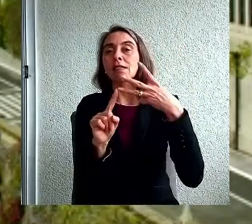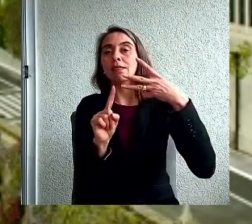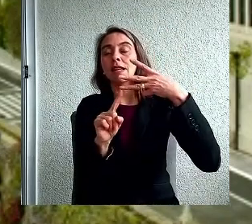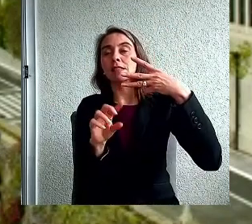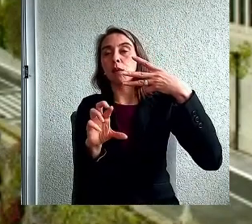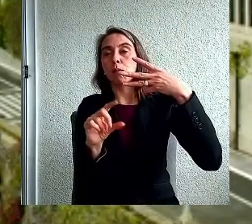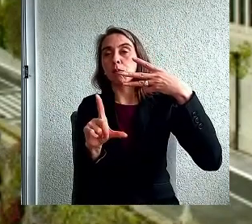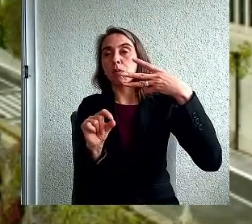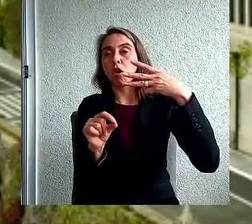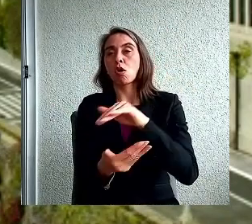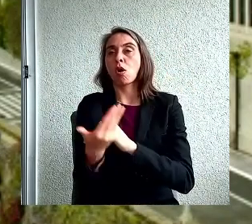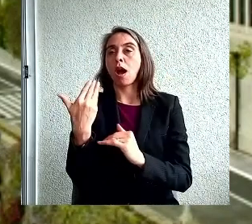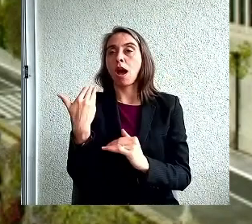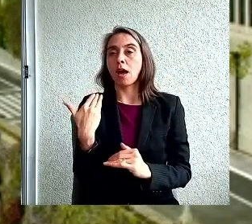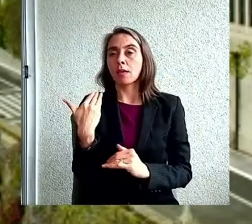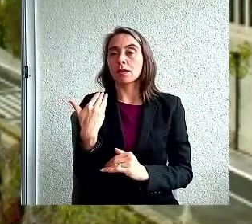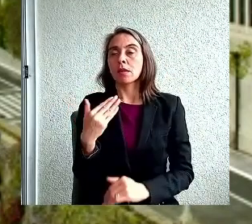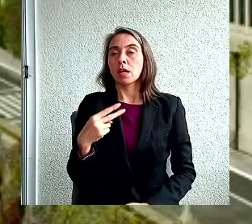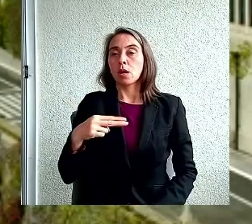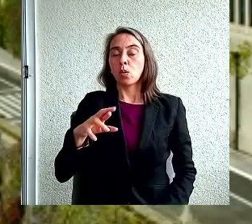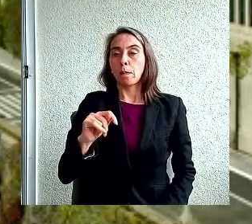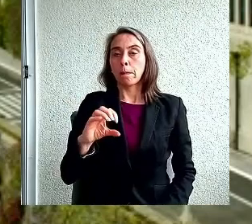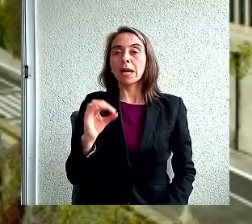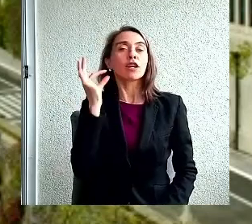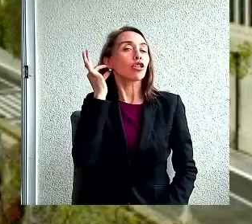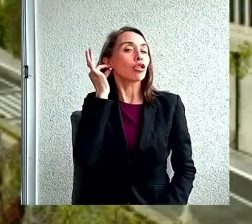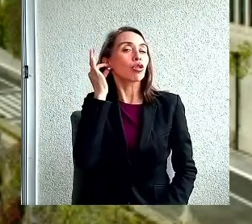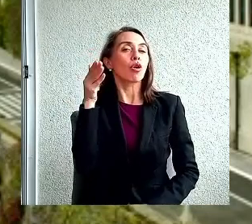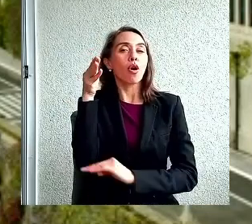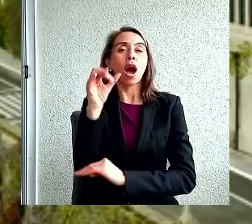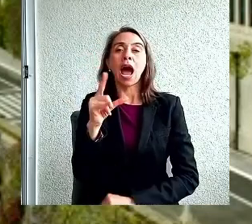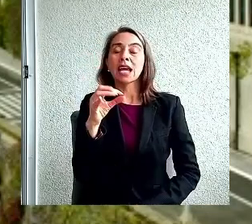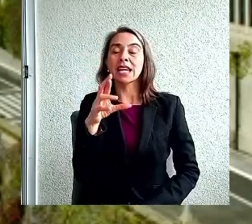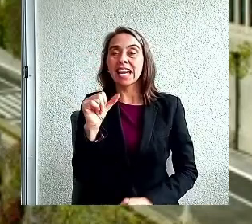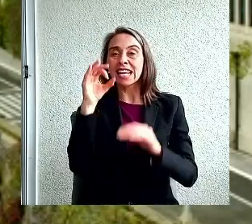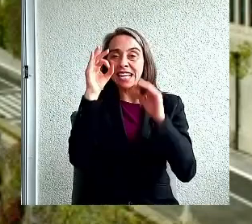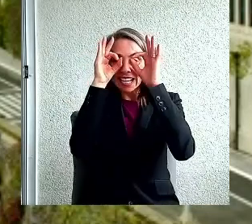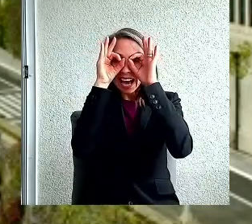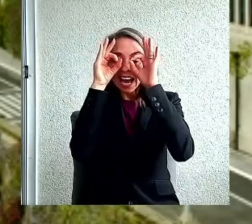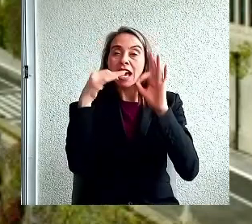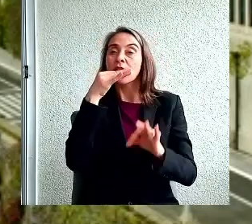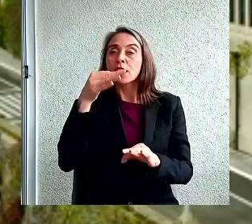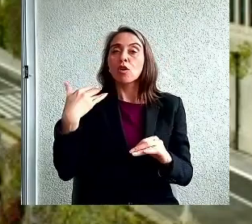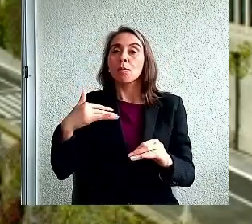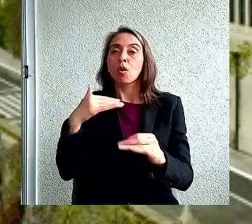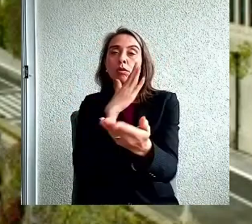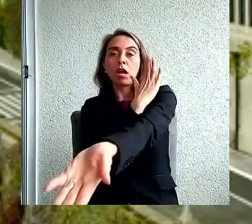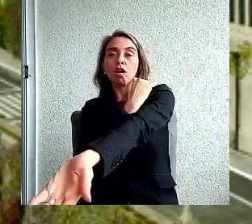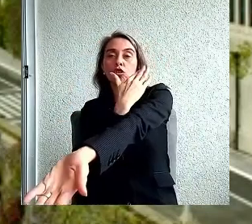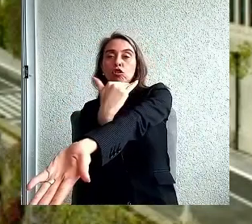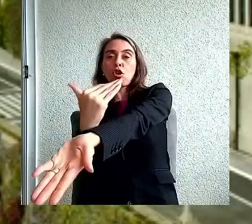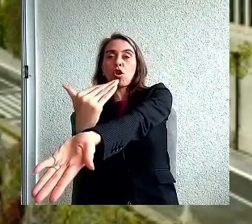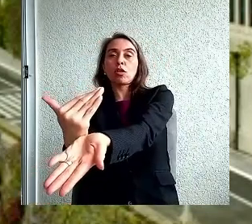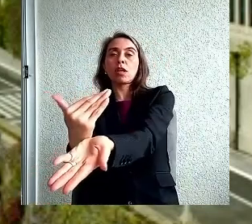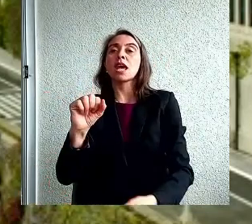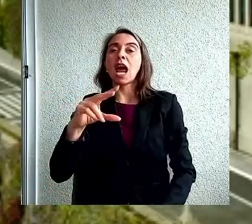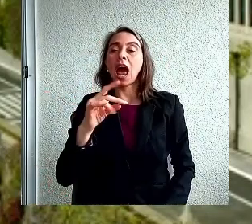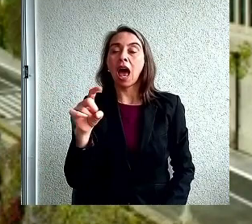Andes, y en ese sentido este tercer polo, que actúa como un sistema de refrigeración de nuestro planeta, permite